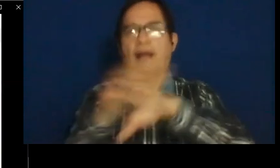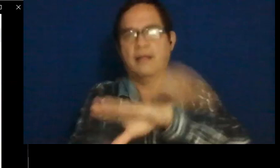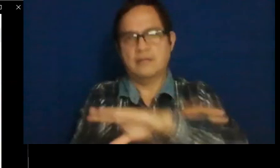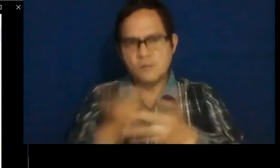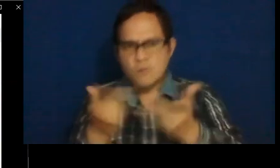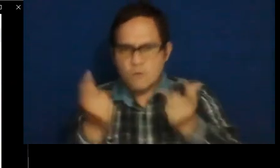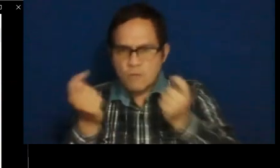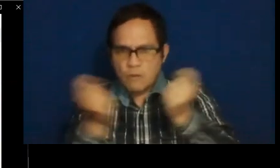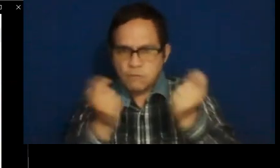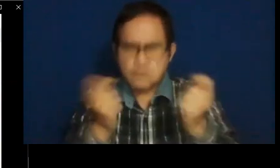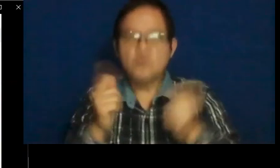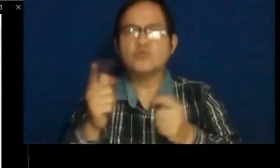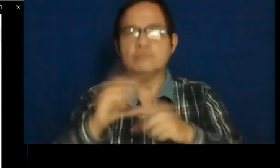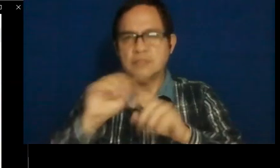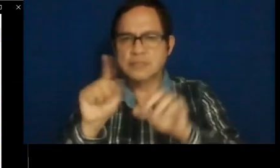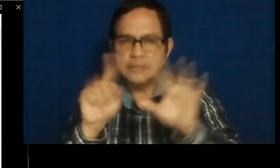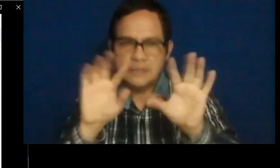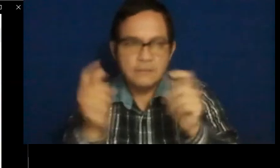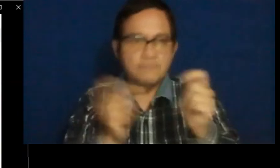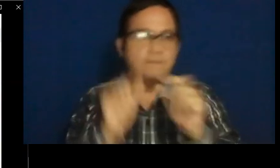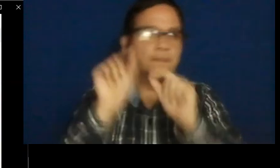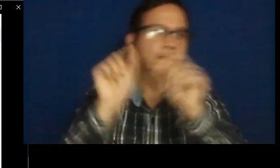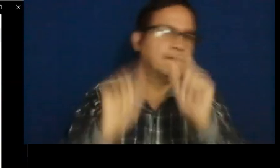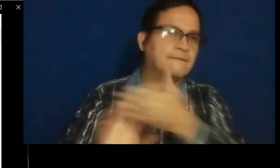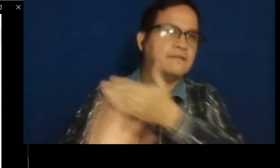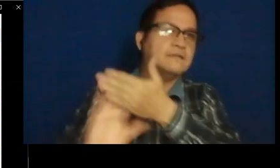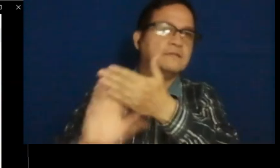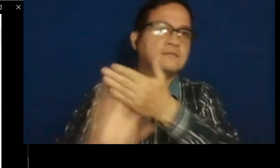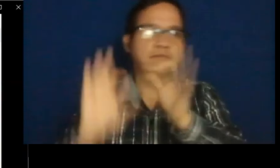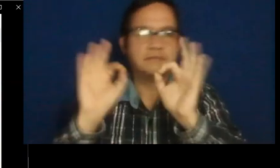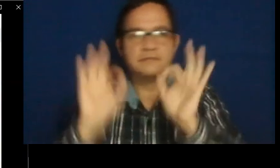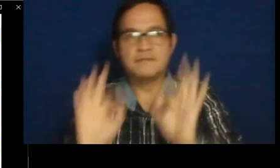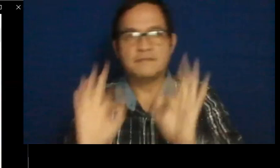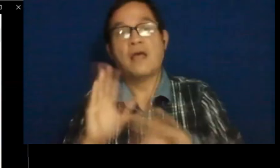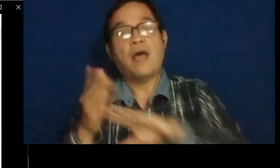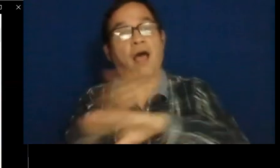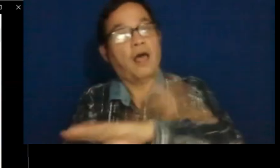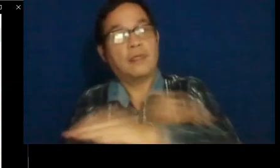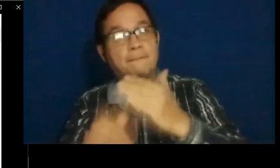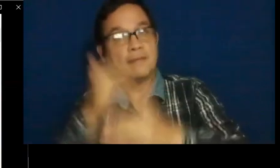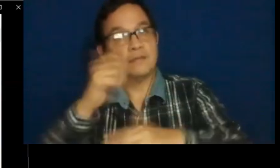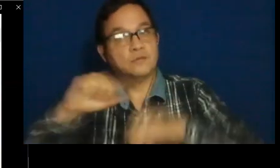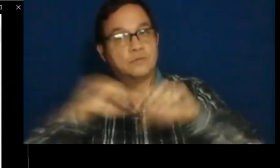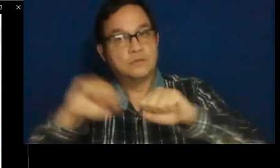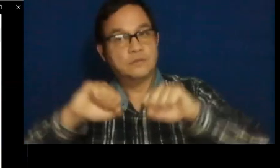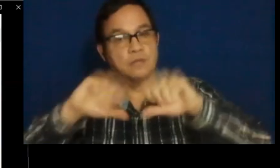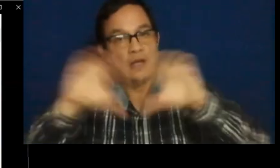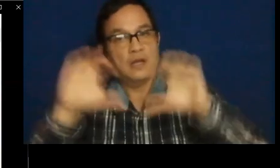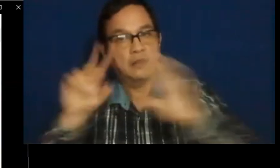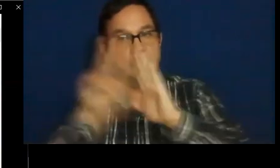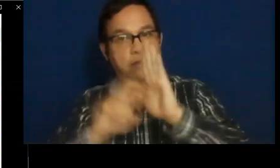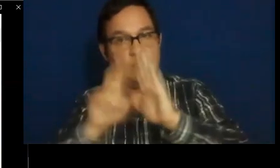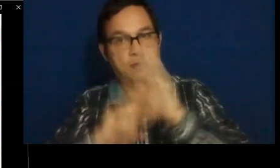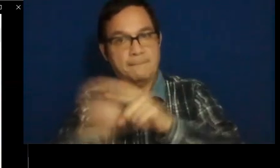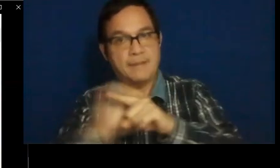pulso al simulador. Bien. Ok, entonces, bueno, antes de empezar con las actividades teóricas y prácticas, voy a